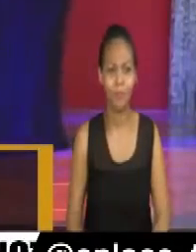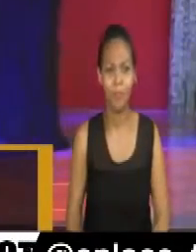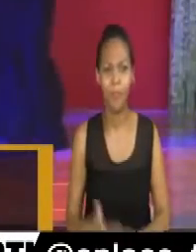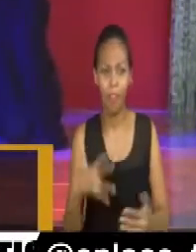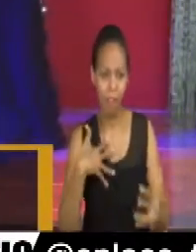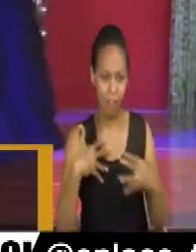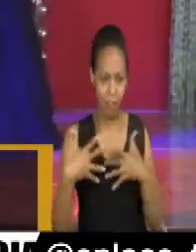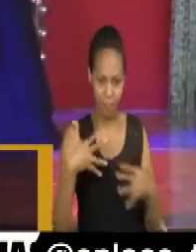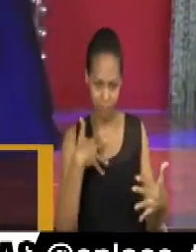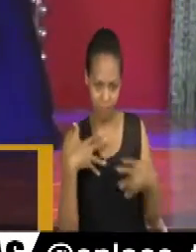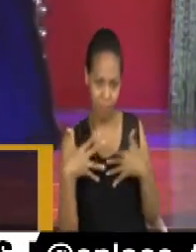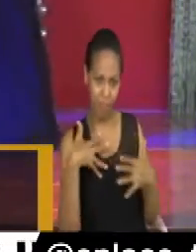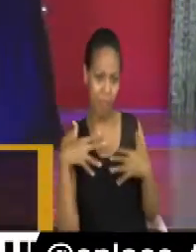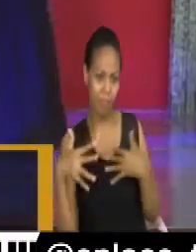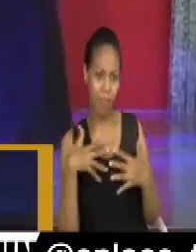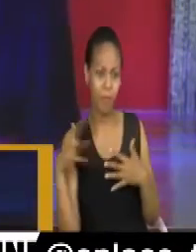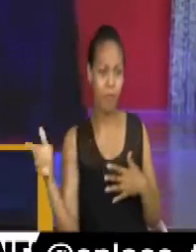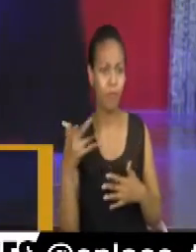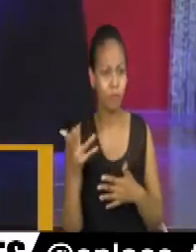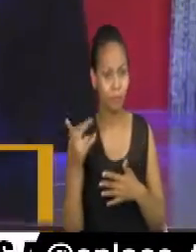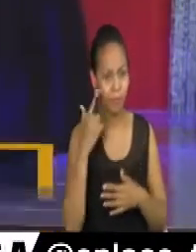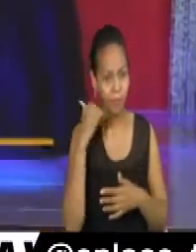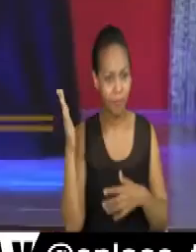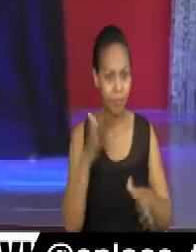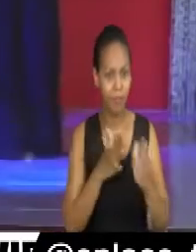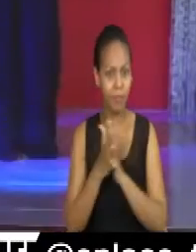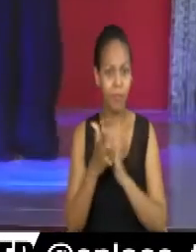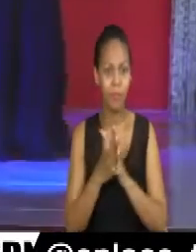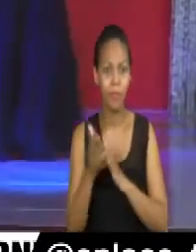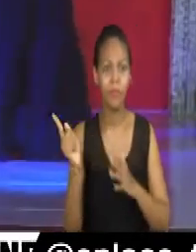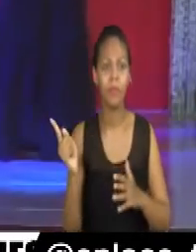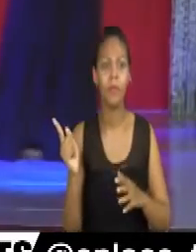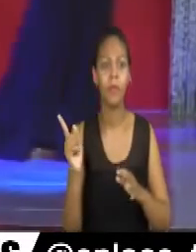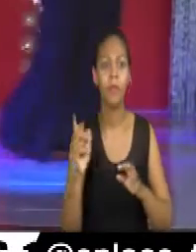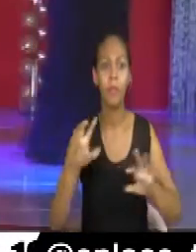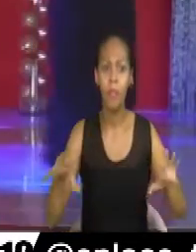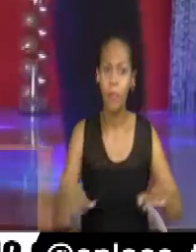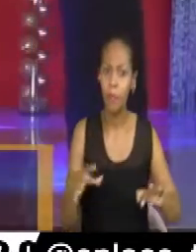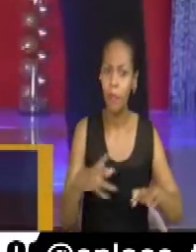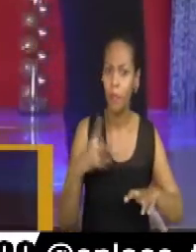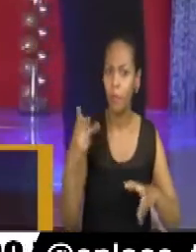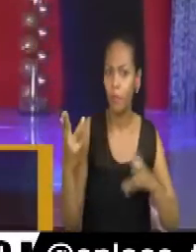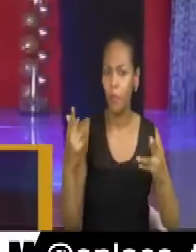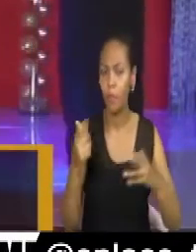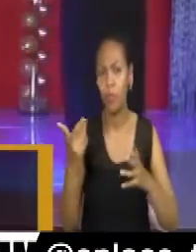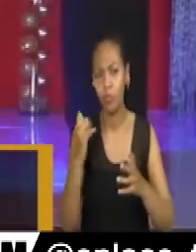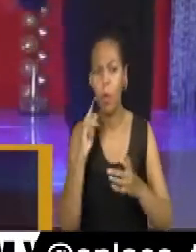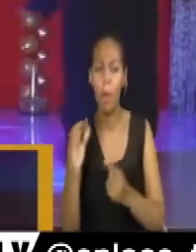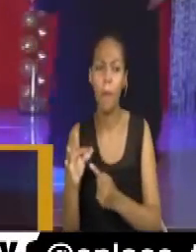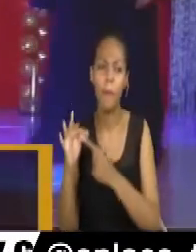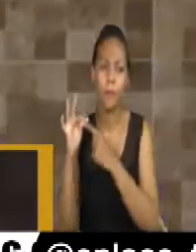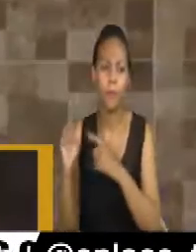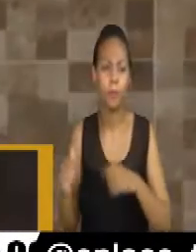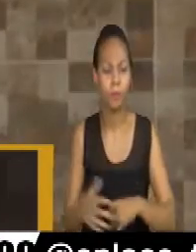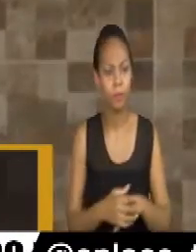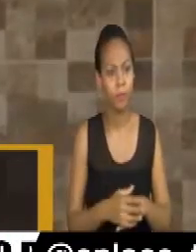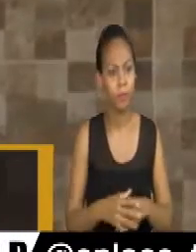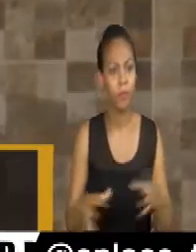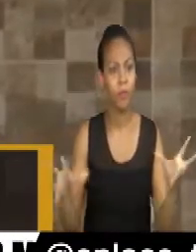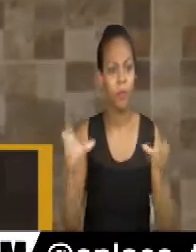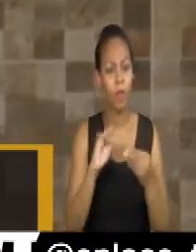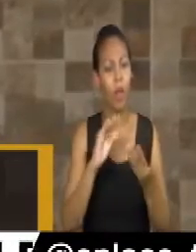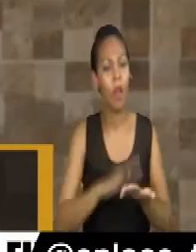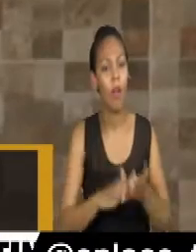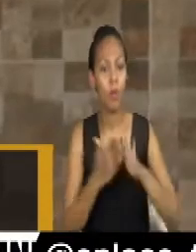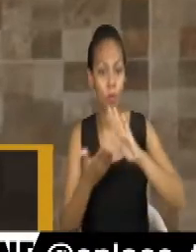ciudad es promovida en el suroriente de la misma. Se trata del teatro por pareja que esta semana tiene su encuentro especial. Estamos invitando a la comunidad de